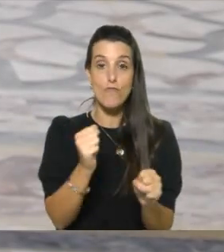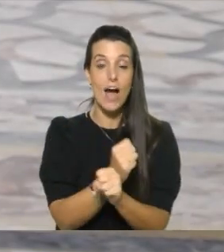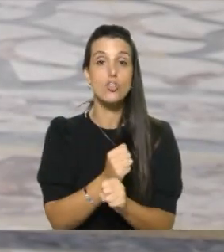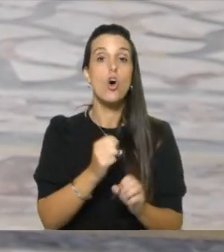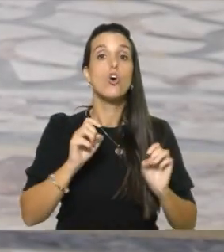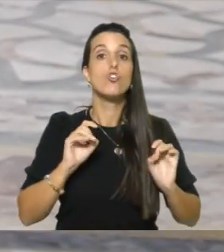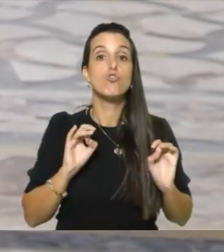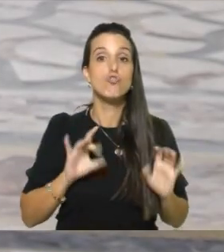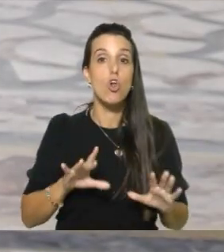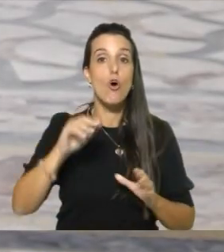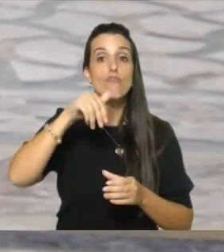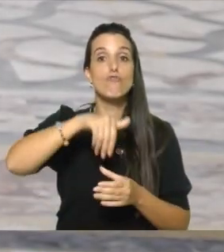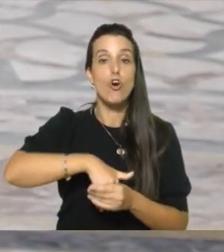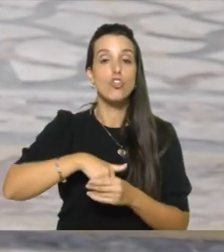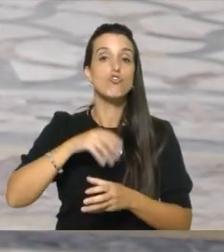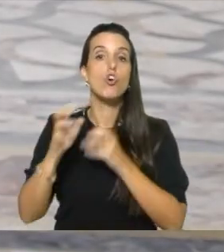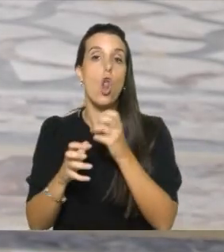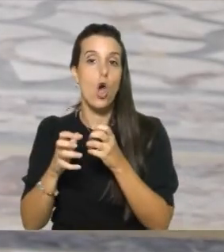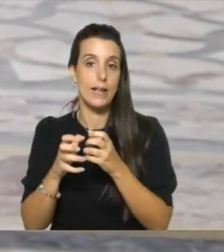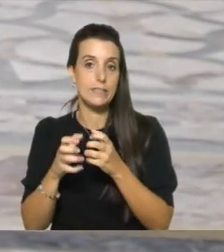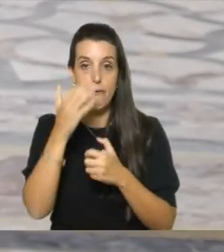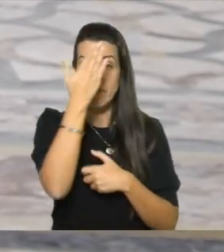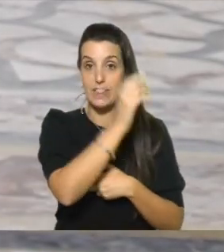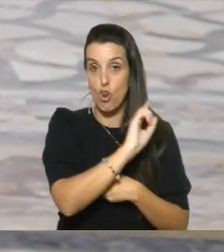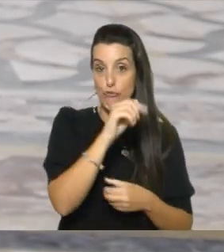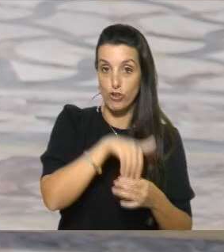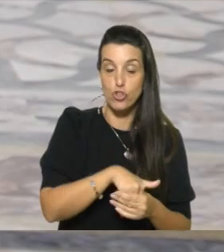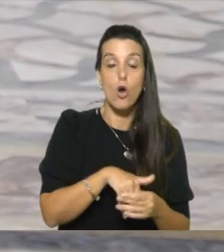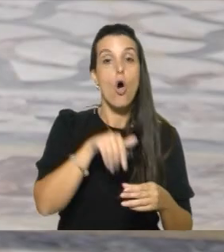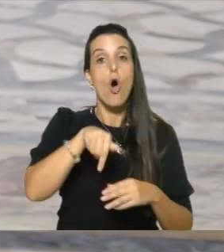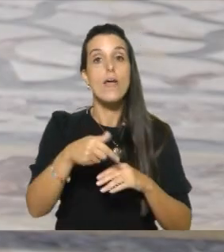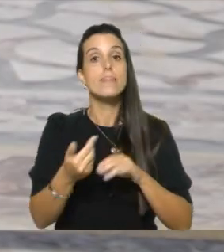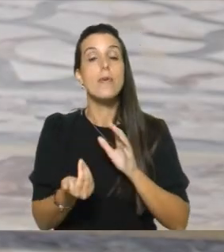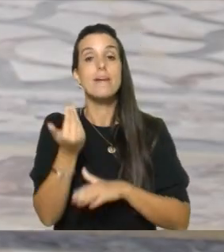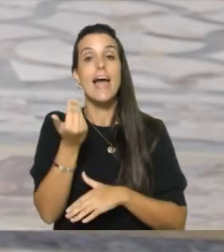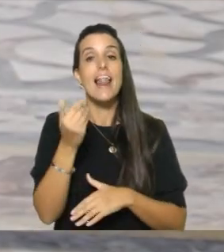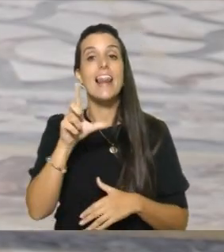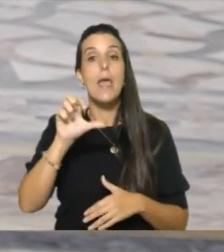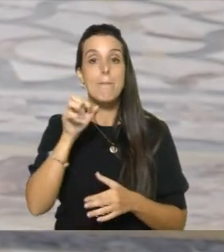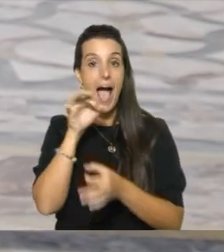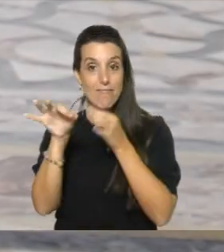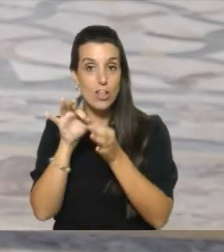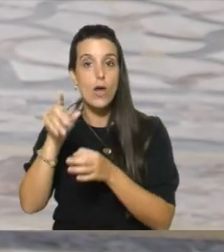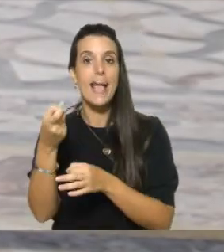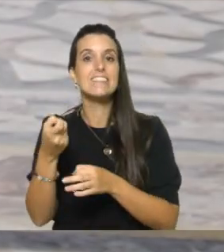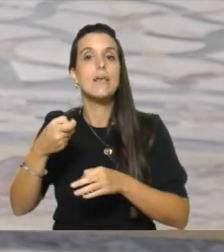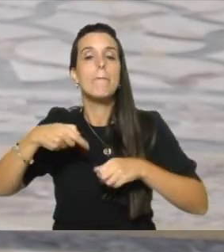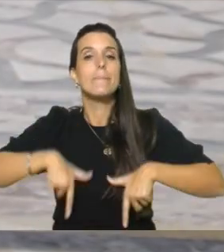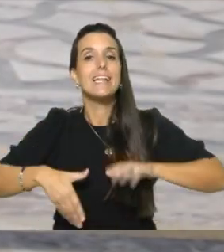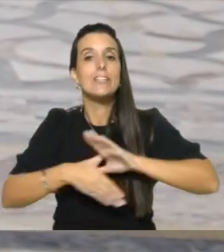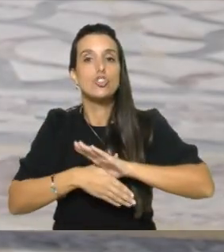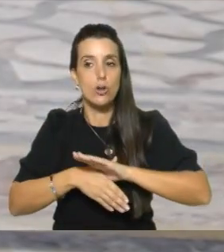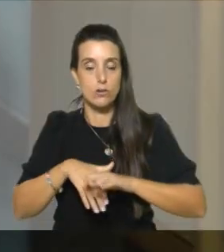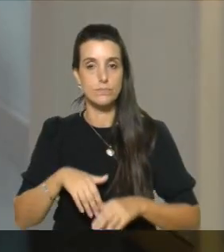Únicamente con los votos de la coalición de gobierno Hablamos más temprano con Martín lema actual diputado y ex ministro de desarrollo